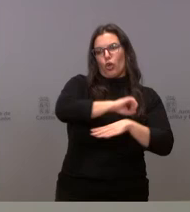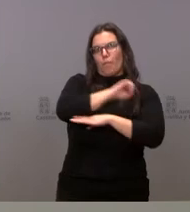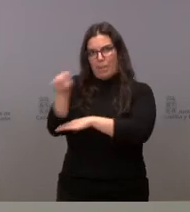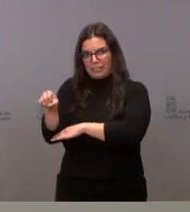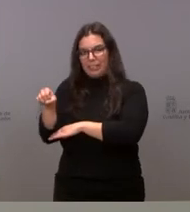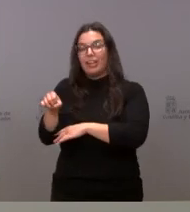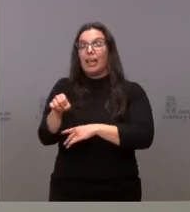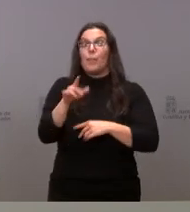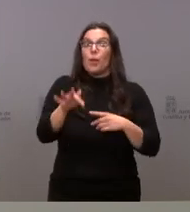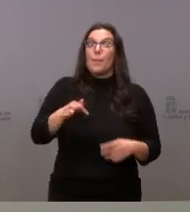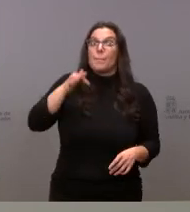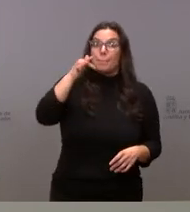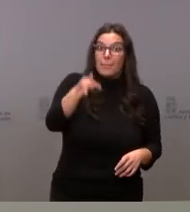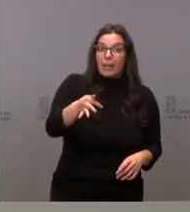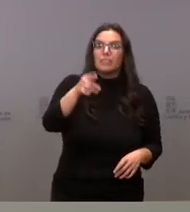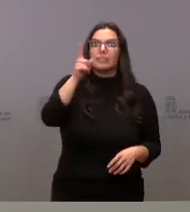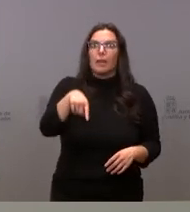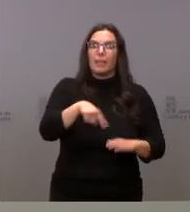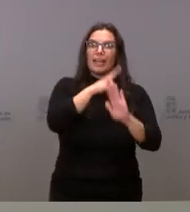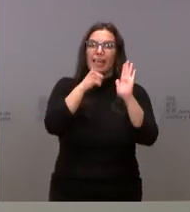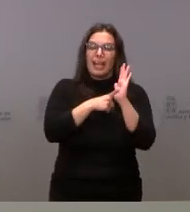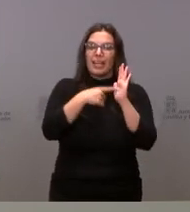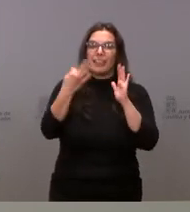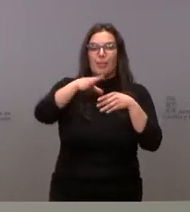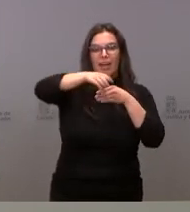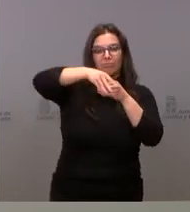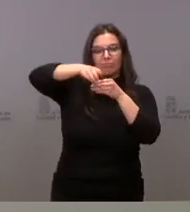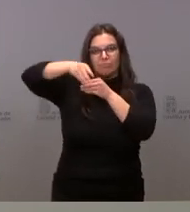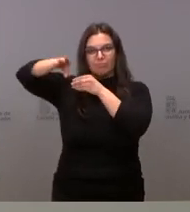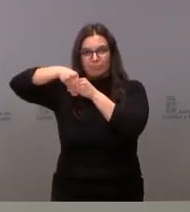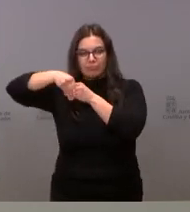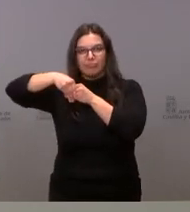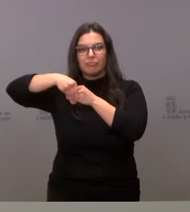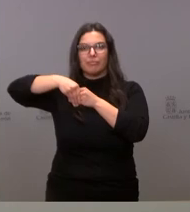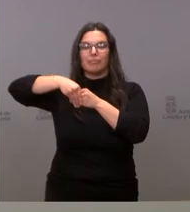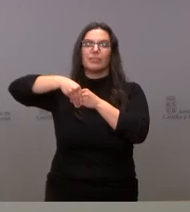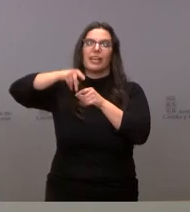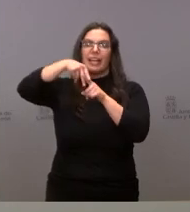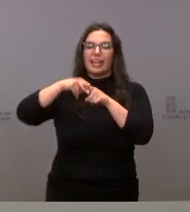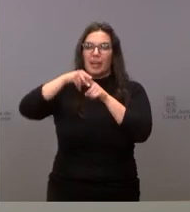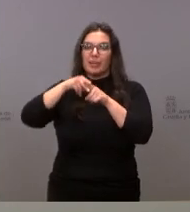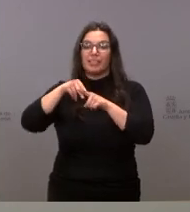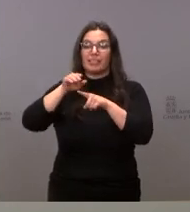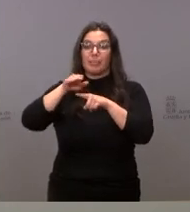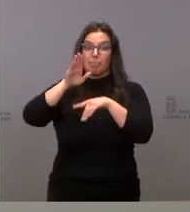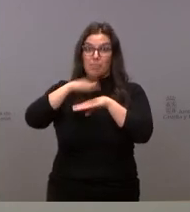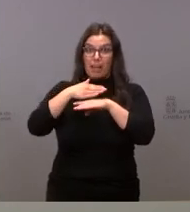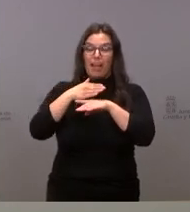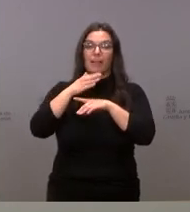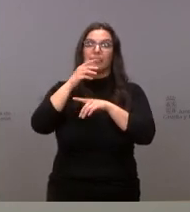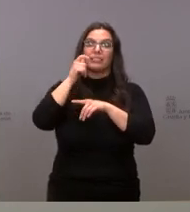que permite la ley tiene que llevar recursos o aparejados para precisamente y por eso su carácter de herramienta para permitir que